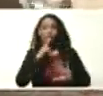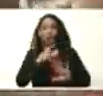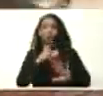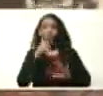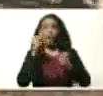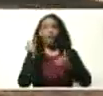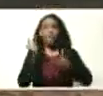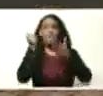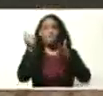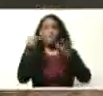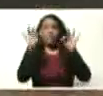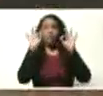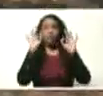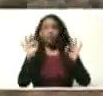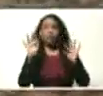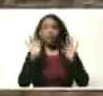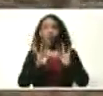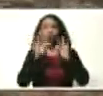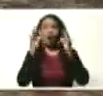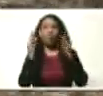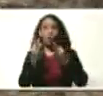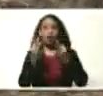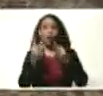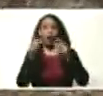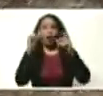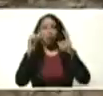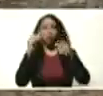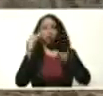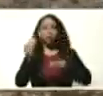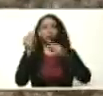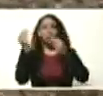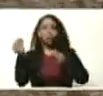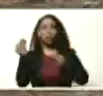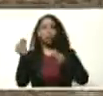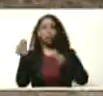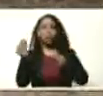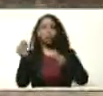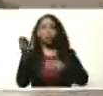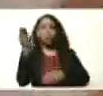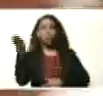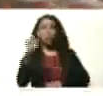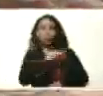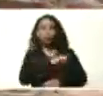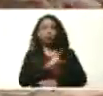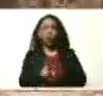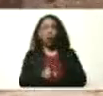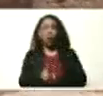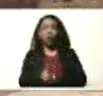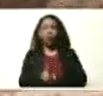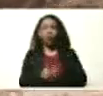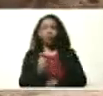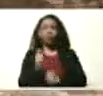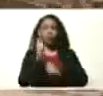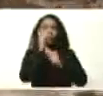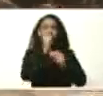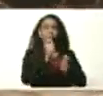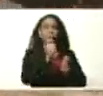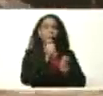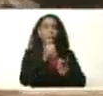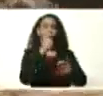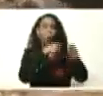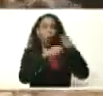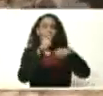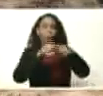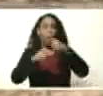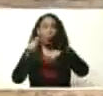bono especial para la familia fue otorgado y bueno, también usted ordenó el otorgamiento de un bono para los